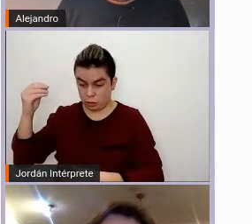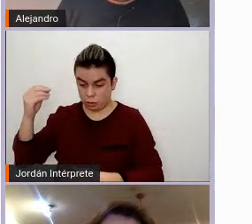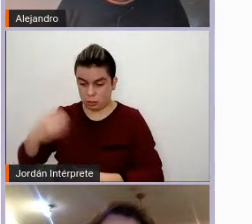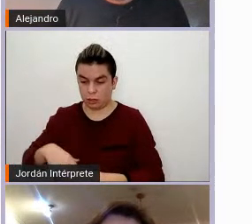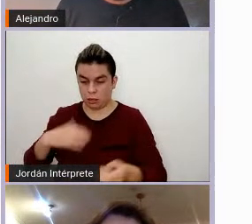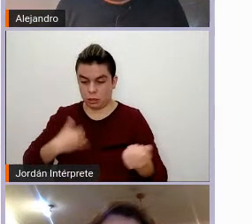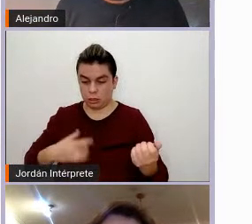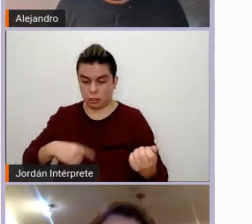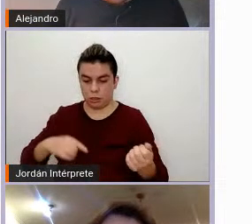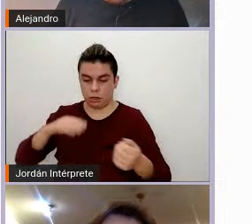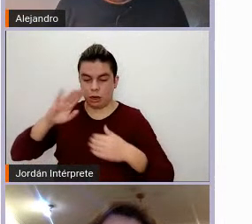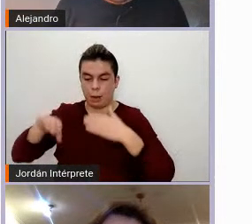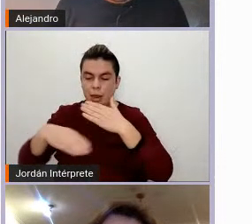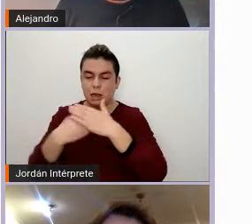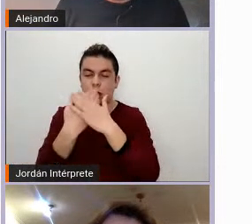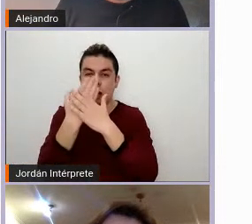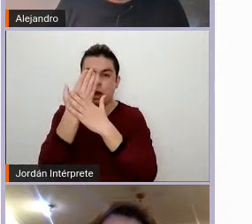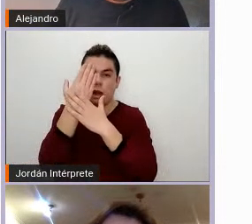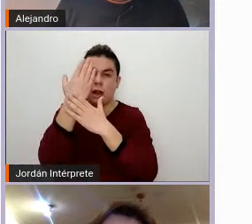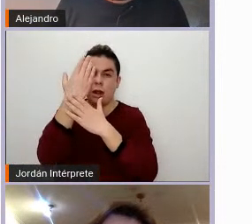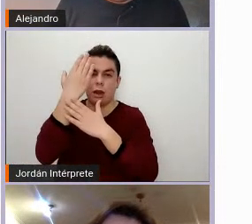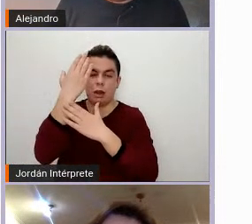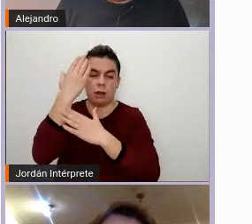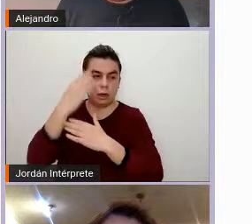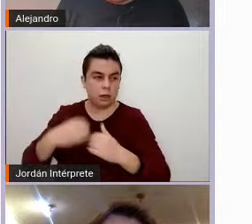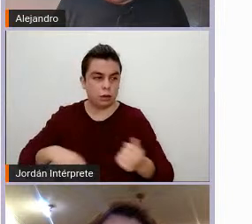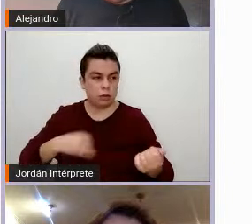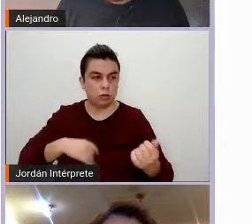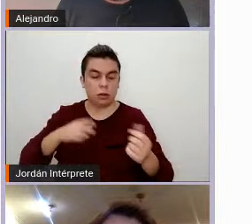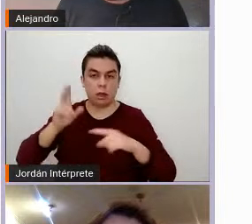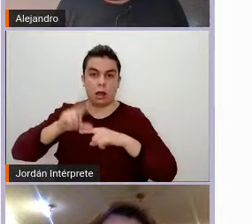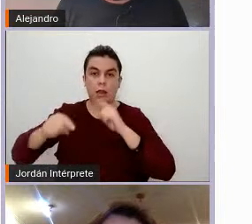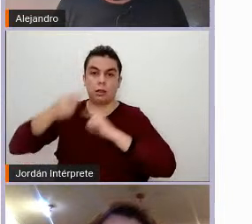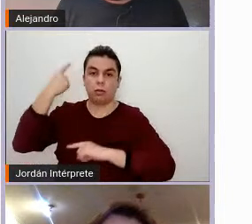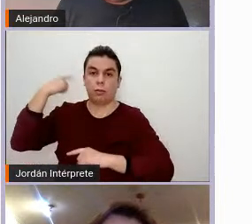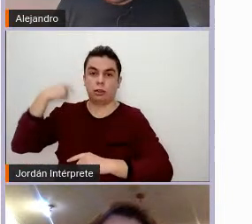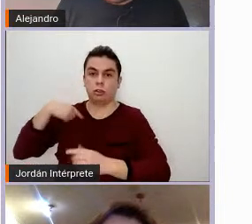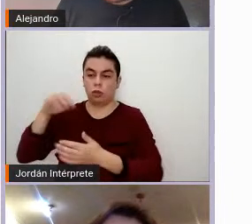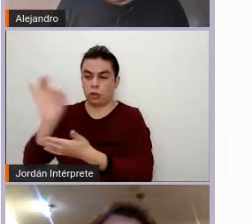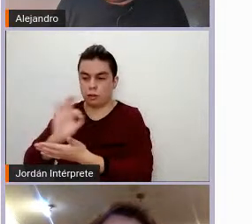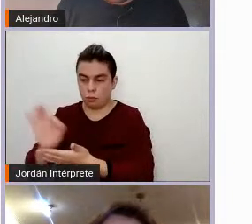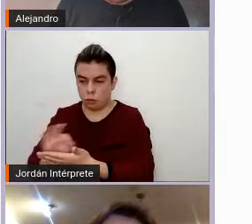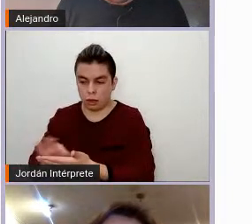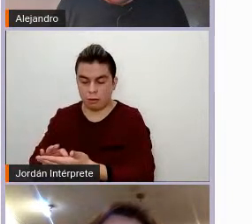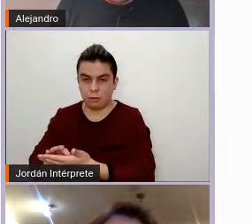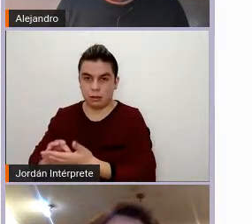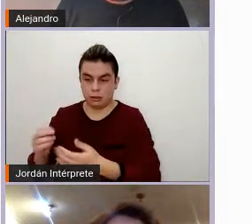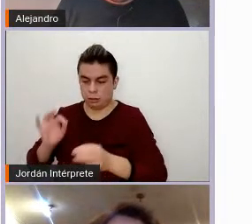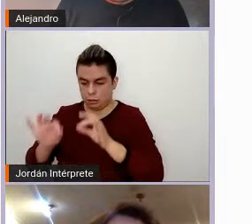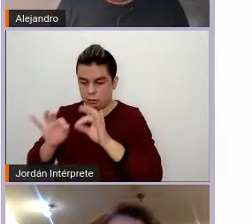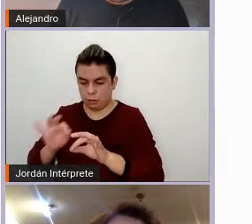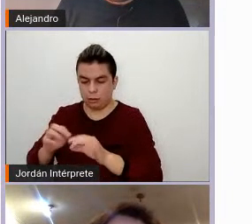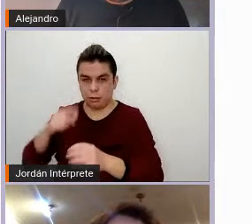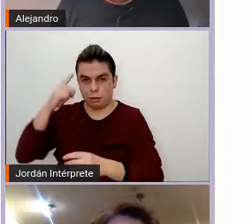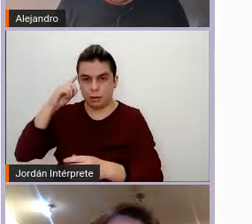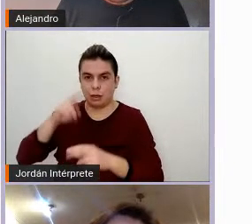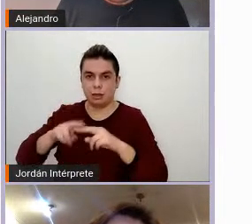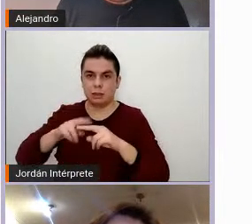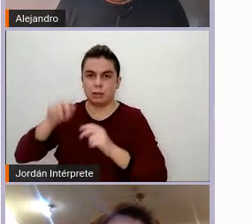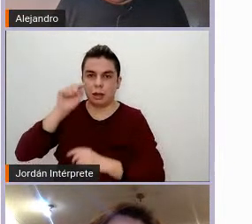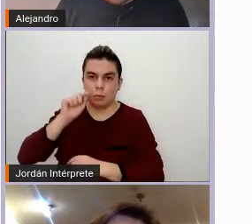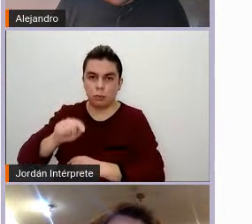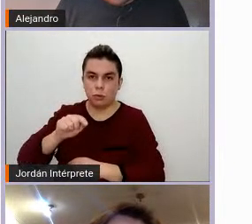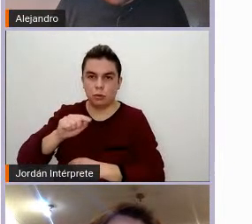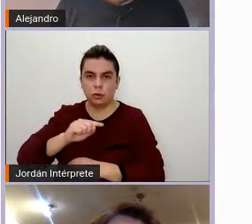toda una mañana. Antaño, cuando componía para guitarra sola, dibujaba con líneas y puntos para acordarme de las